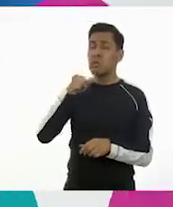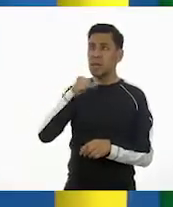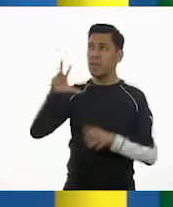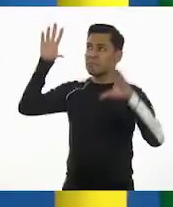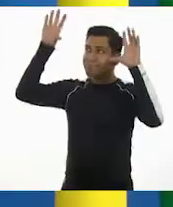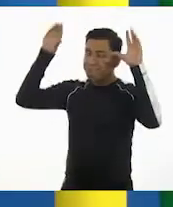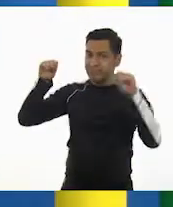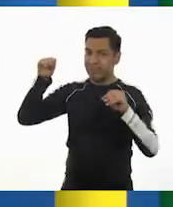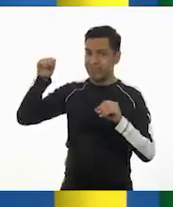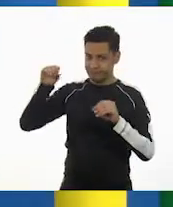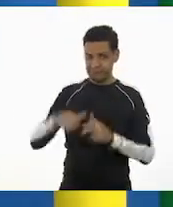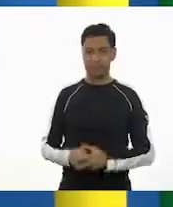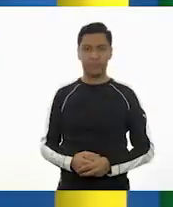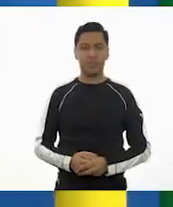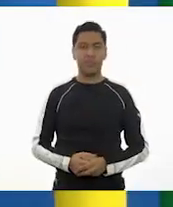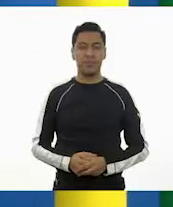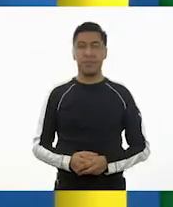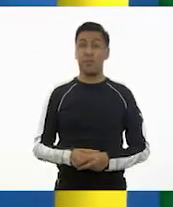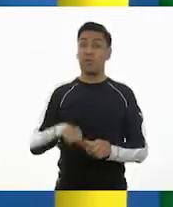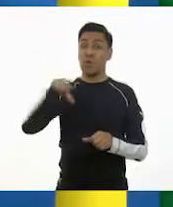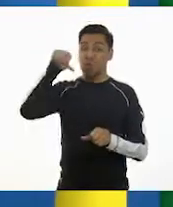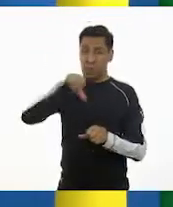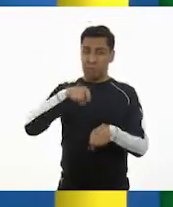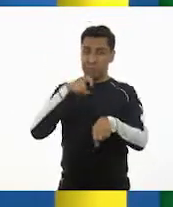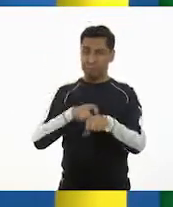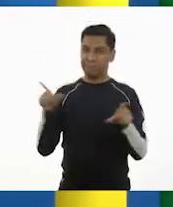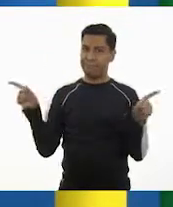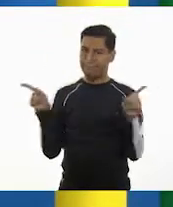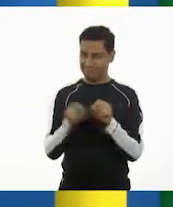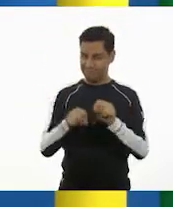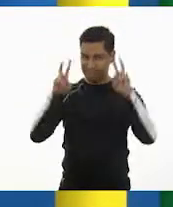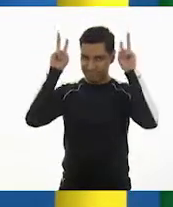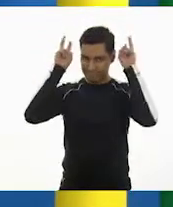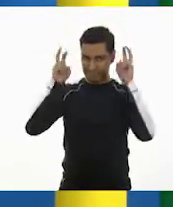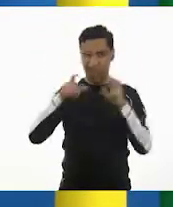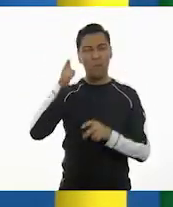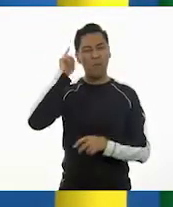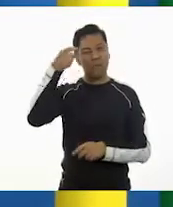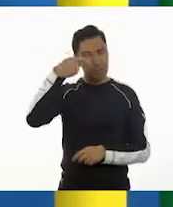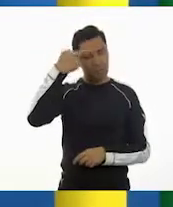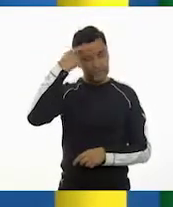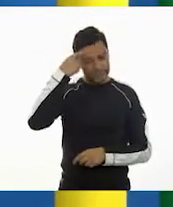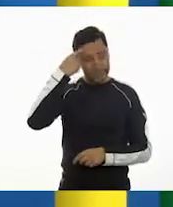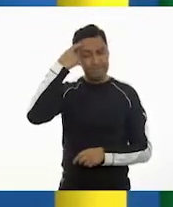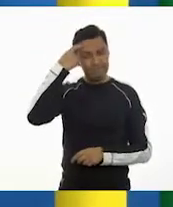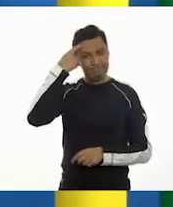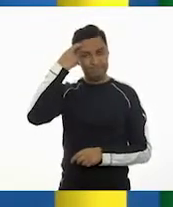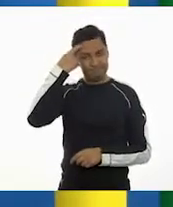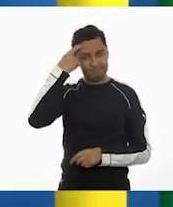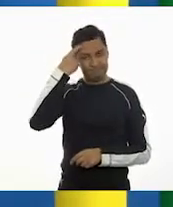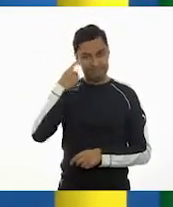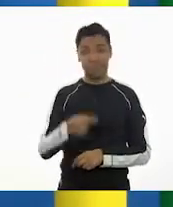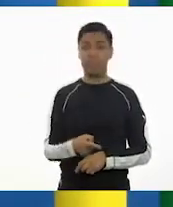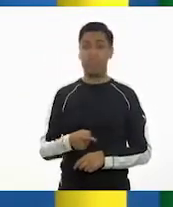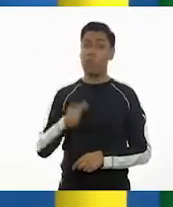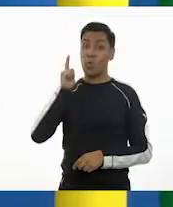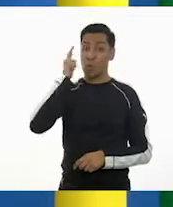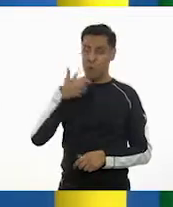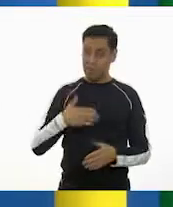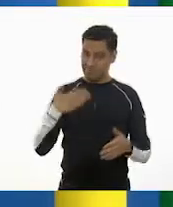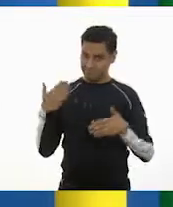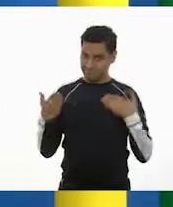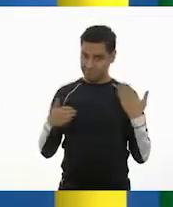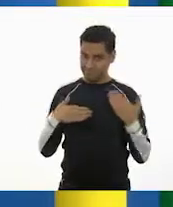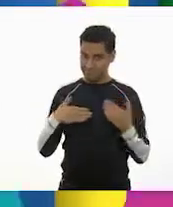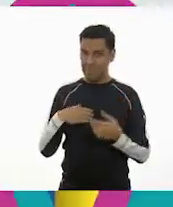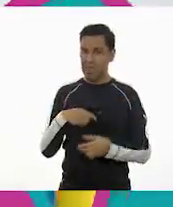eso terminamos el tema de hoy y espero que hayan aprendido mucho y que reflexionen y que hayan disfrutado conocer este tema, aunque